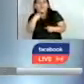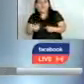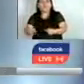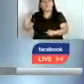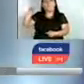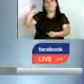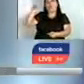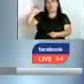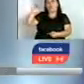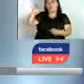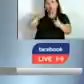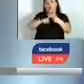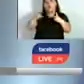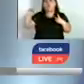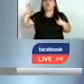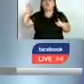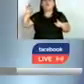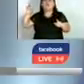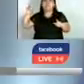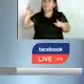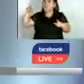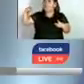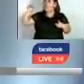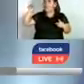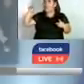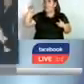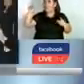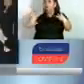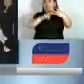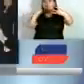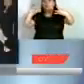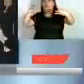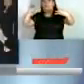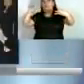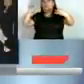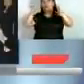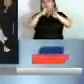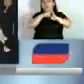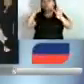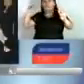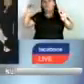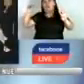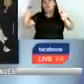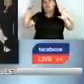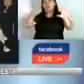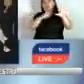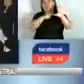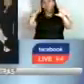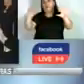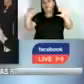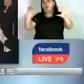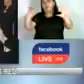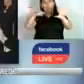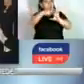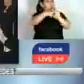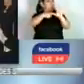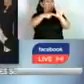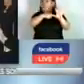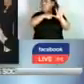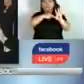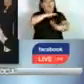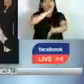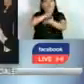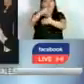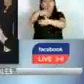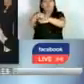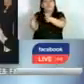Mauricio Vargas, Ricardo Velázquez Parker, Emilio Coreas, Marta Evelyn Batres y Carla Hernández tampoco estarán en la